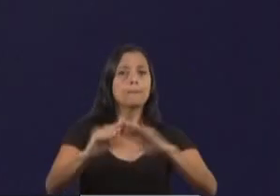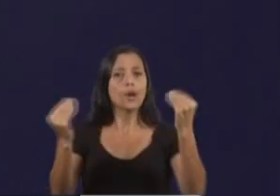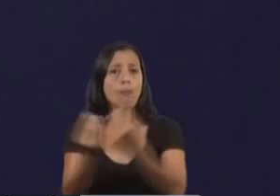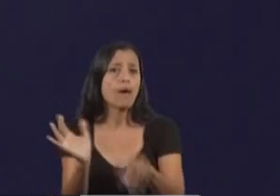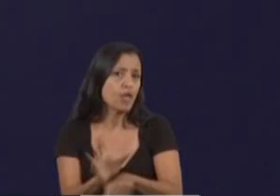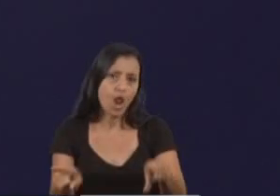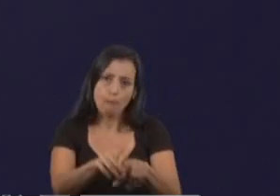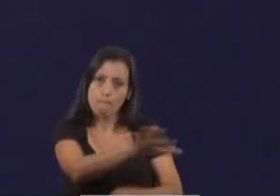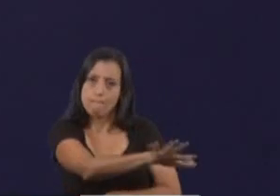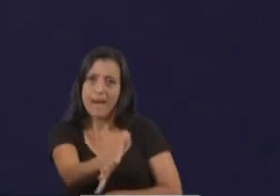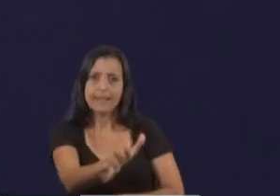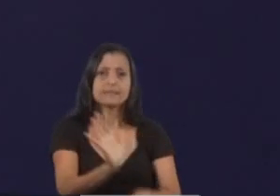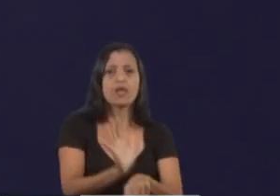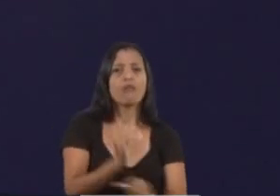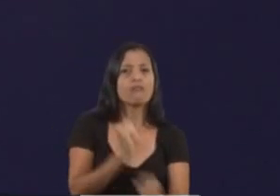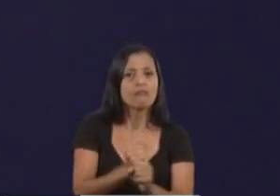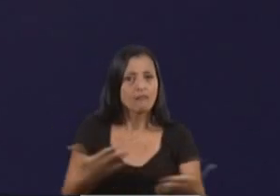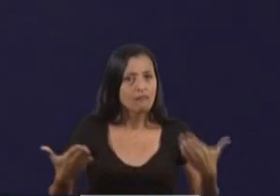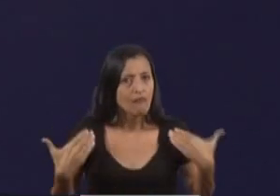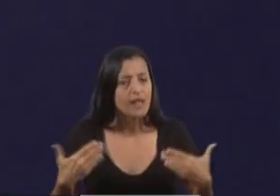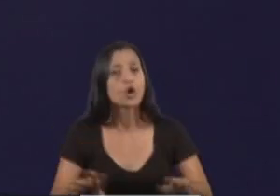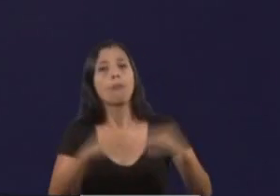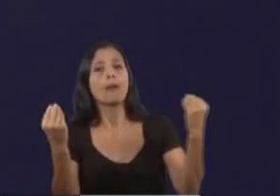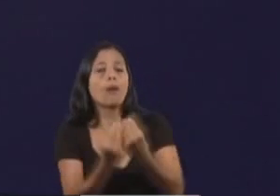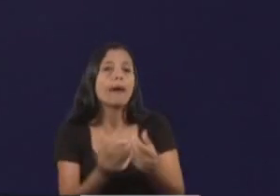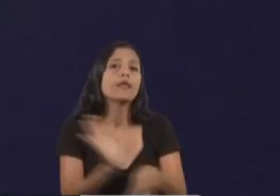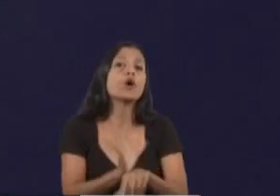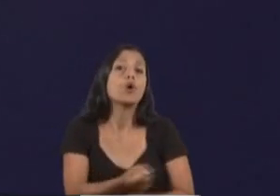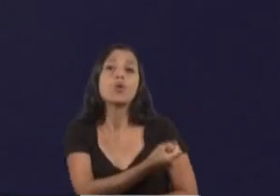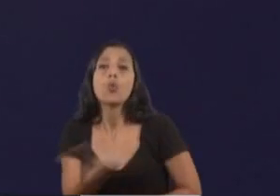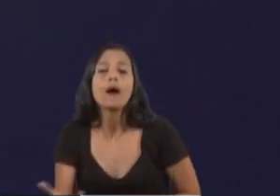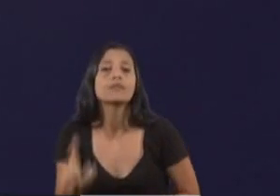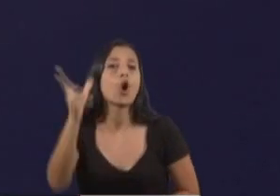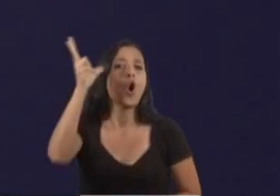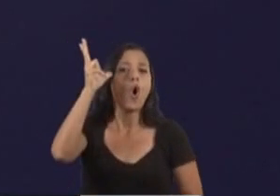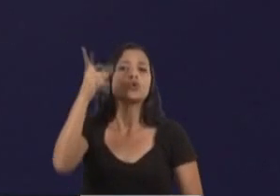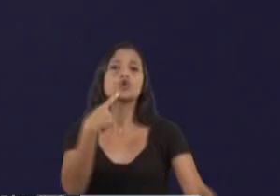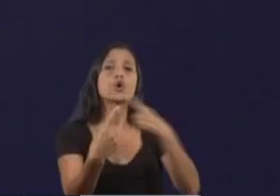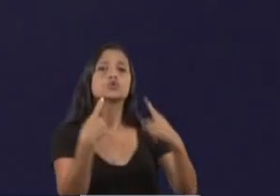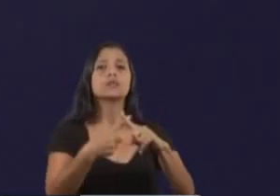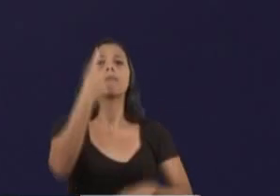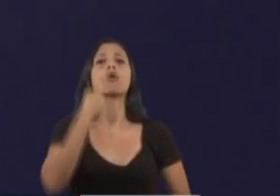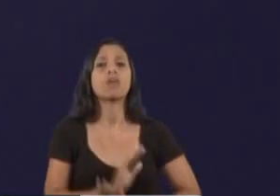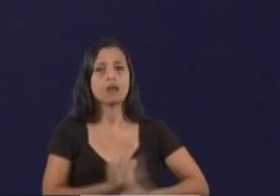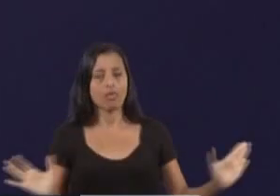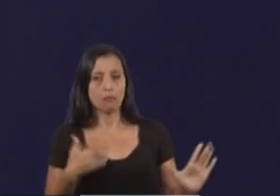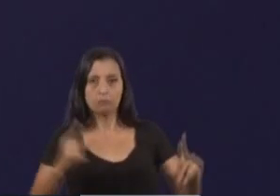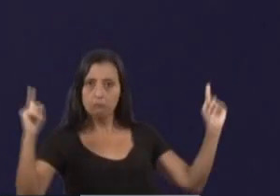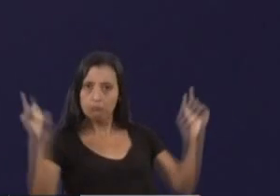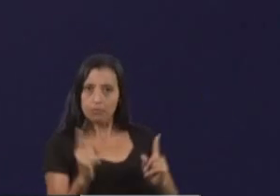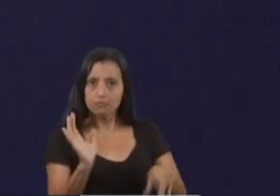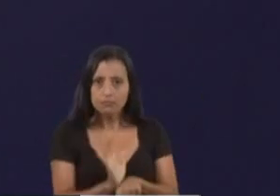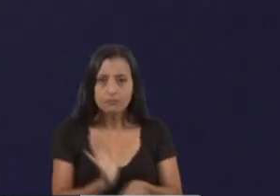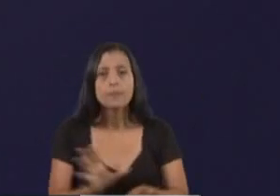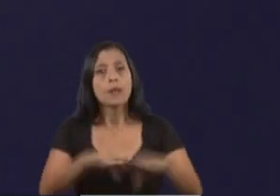no fue muy superior. Atendieron en promedio 8 consultas por día. Y el